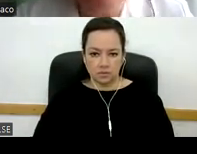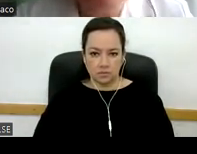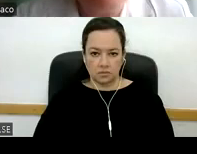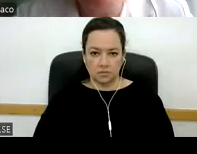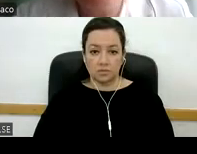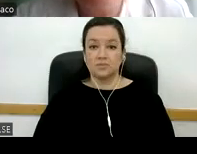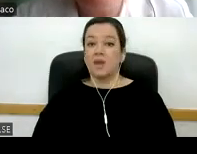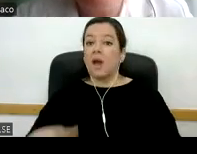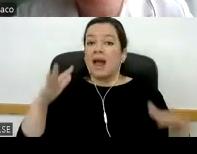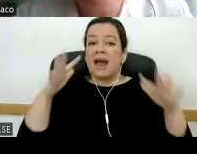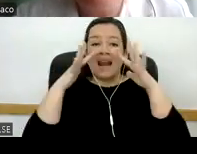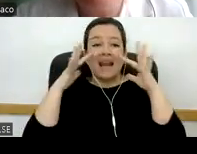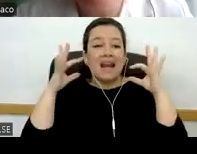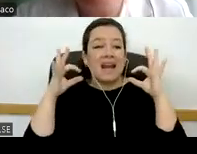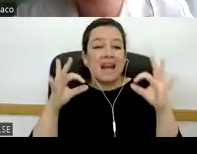Vale, los principales riesgos